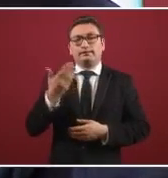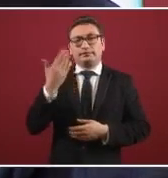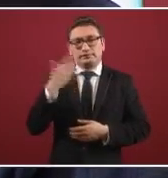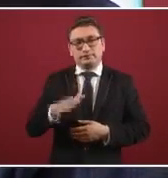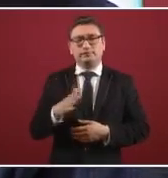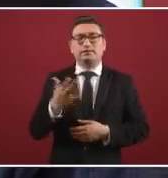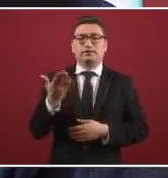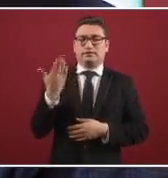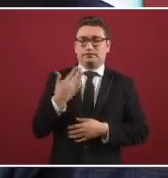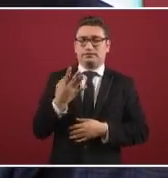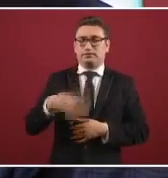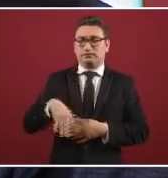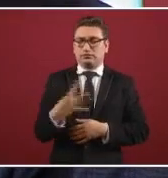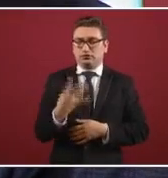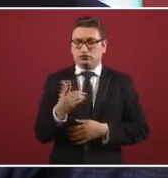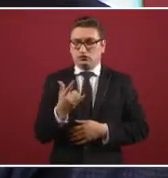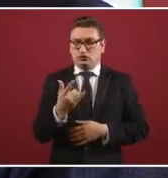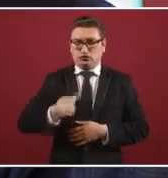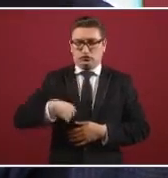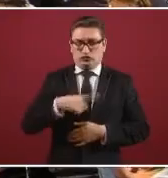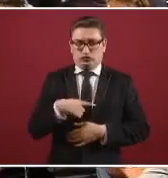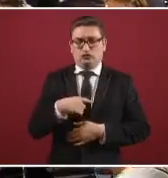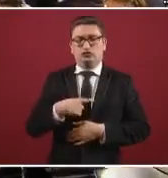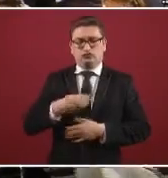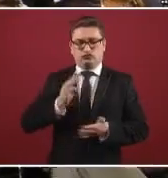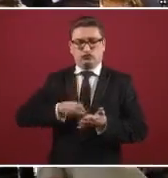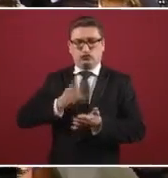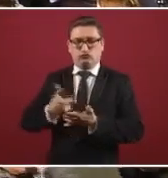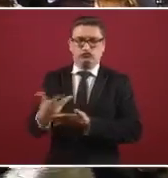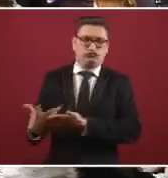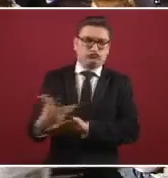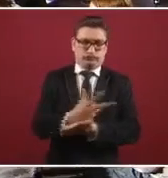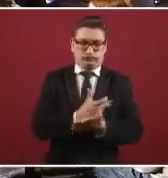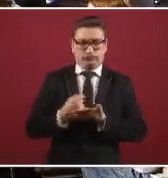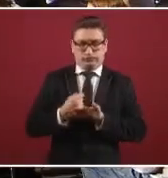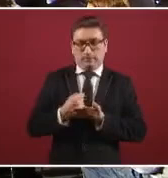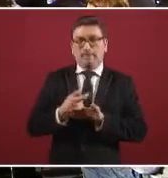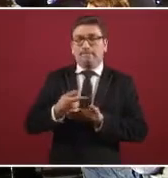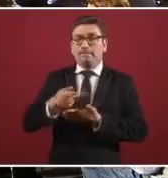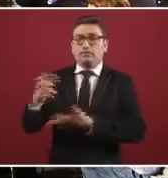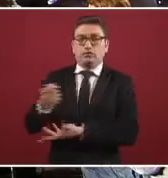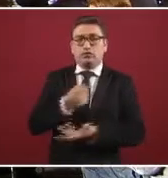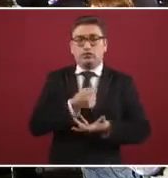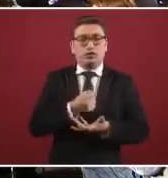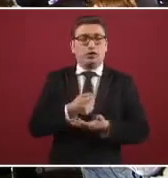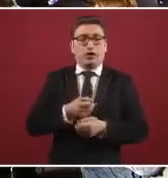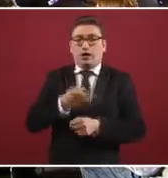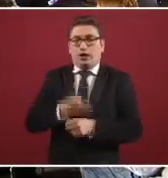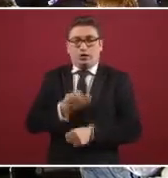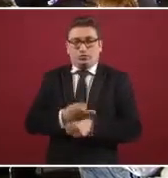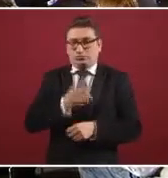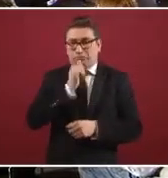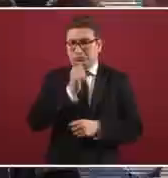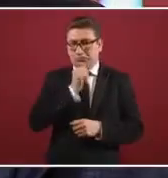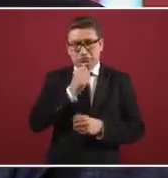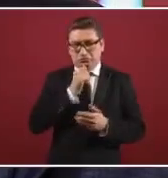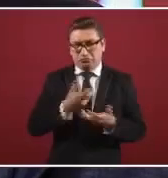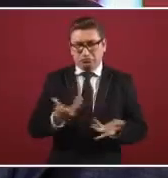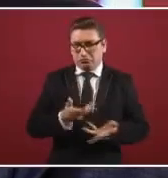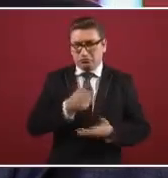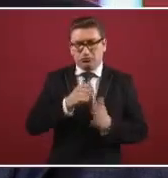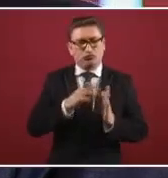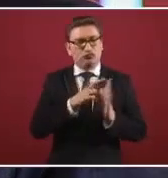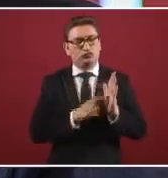junio podemos cobrar nuestras propias multas, lamentablemente hasta el día de hoy no han sido publicados nuestros reglamentos. Actualmente están